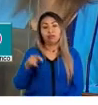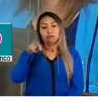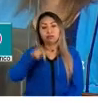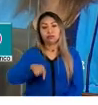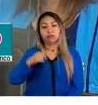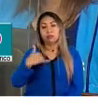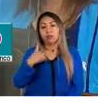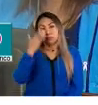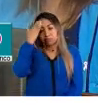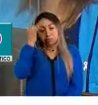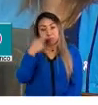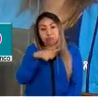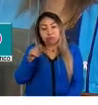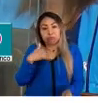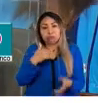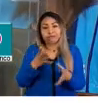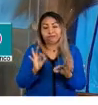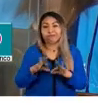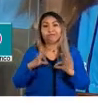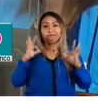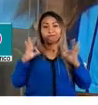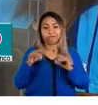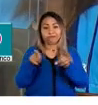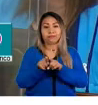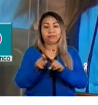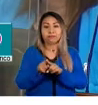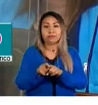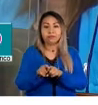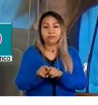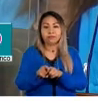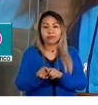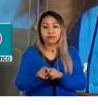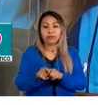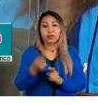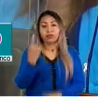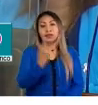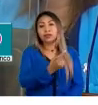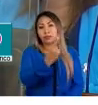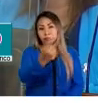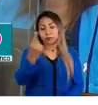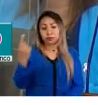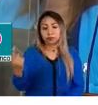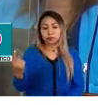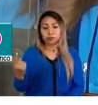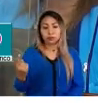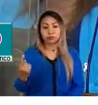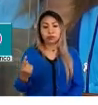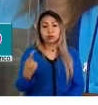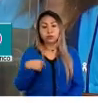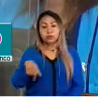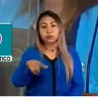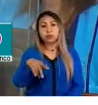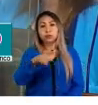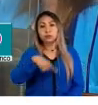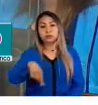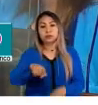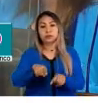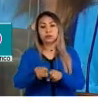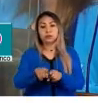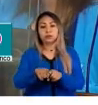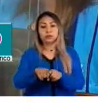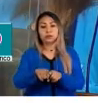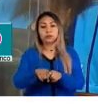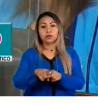lo hago con satisfacción profunda porque en cada uno de ustedes está arraigado el principio de